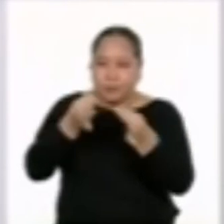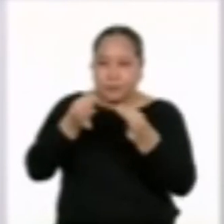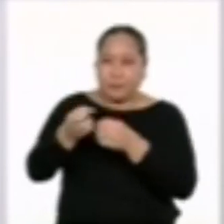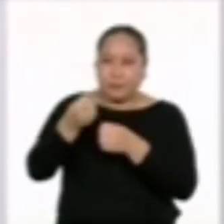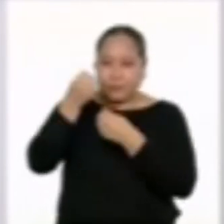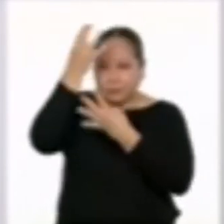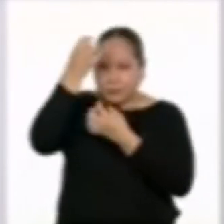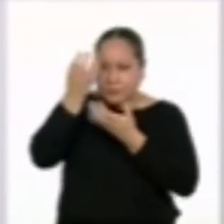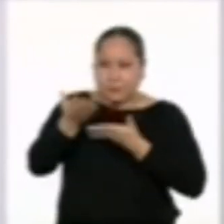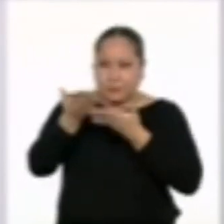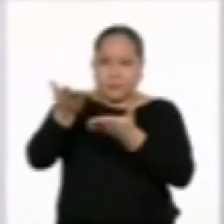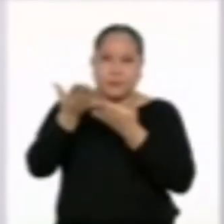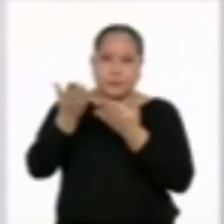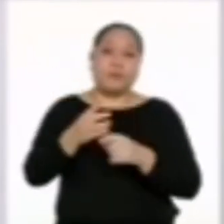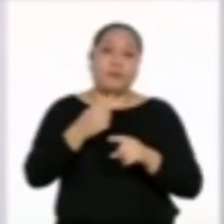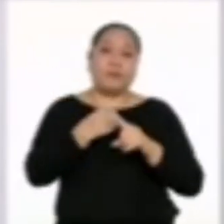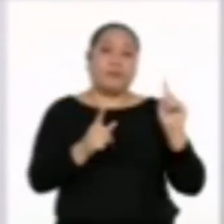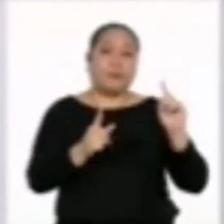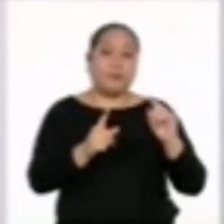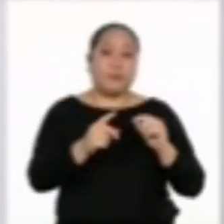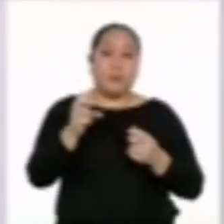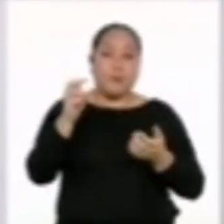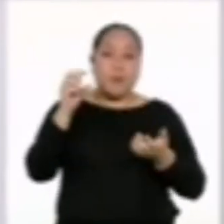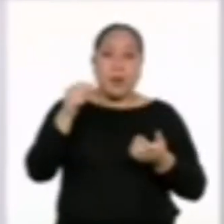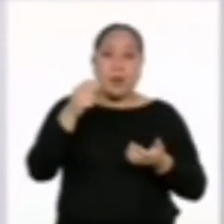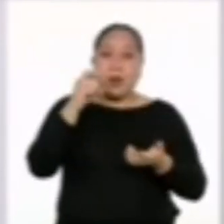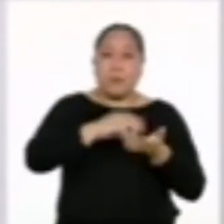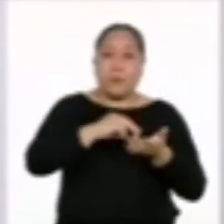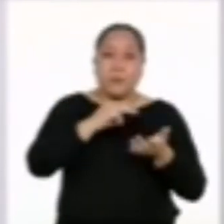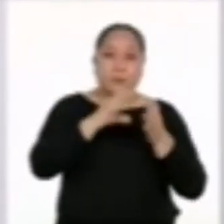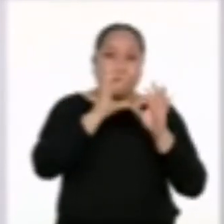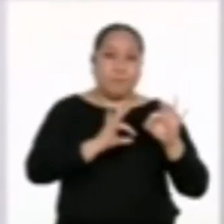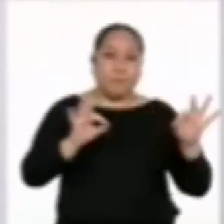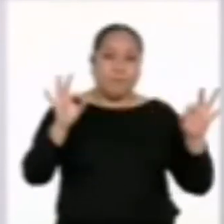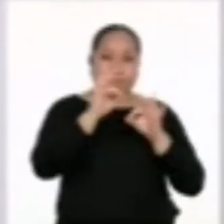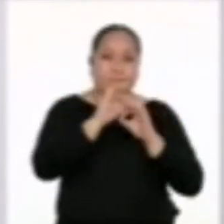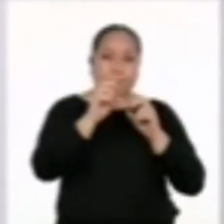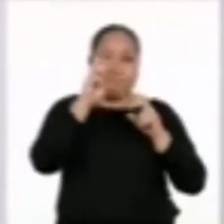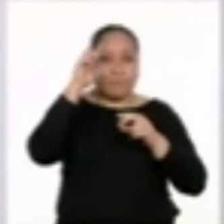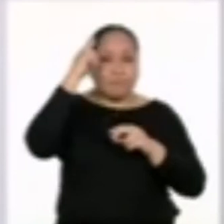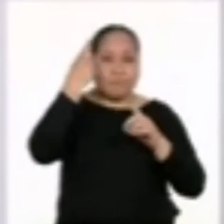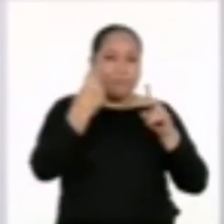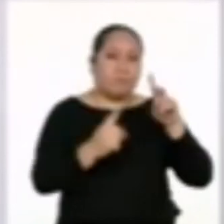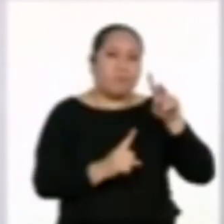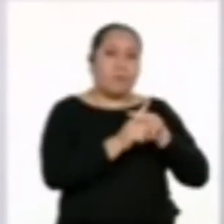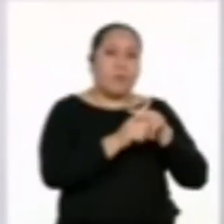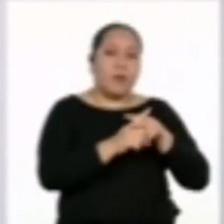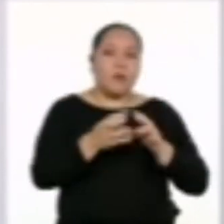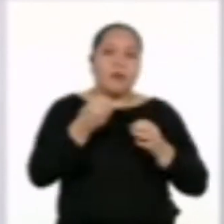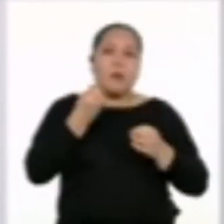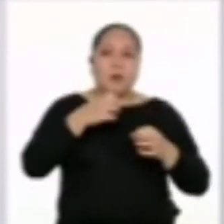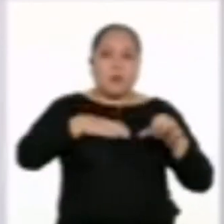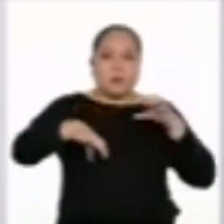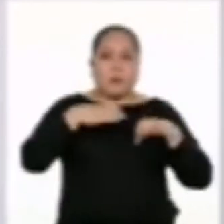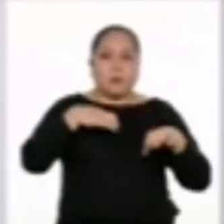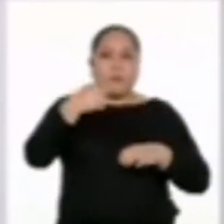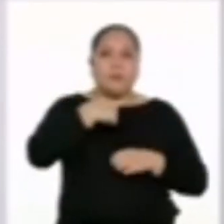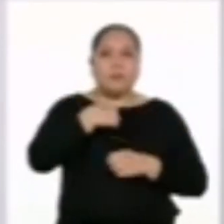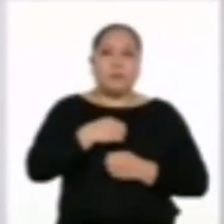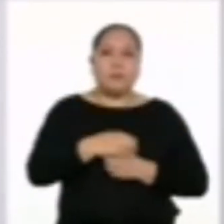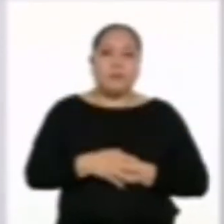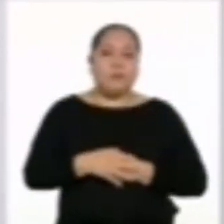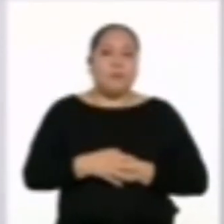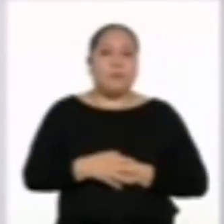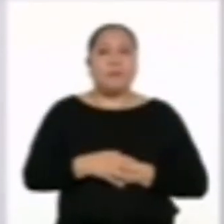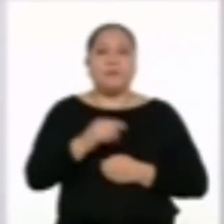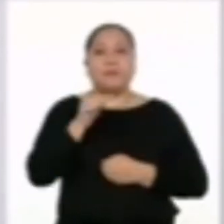cambio, si la principal causa es la falta de conciencia del impacto de nuestras acciones, podríamos hacer